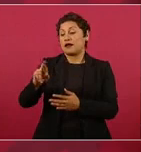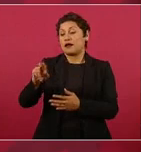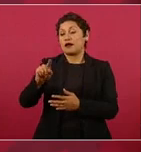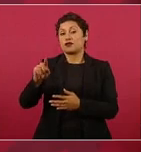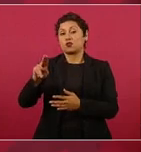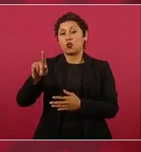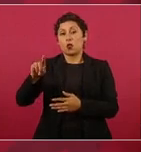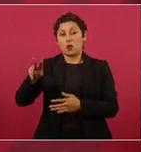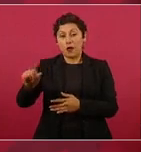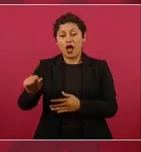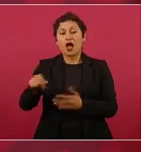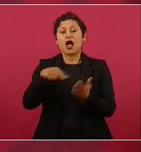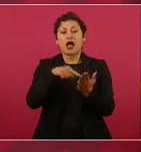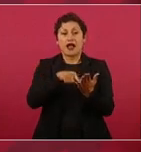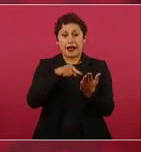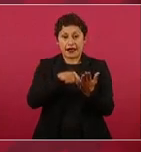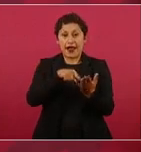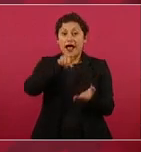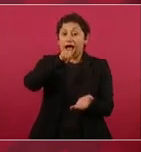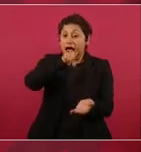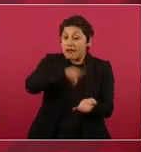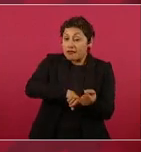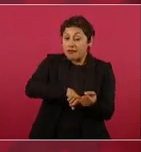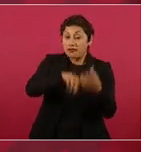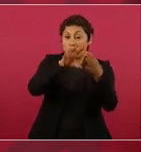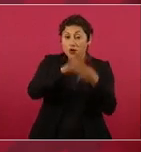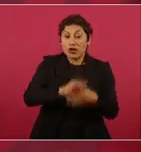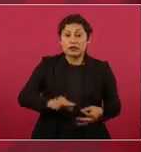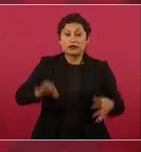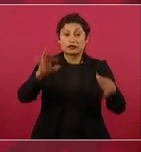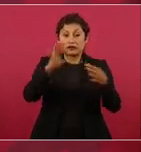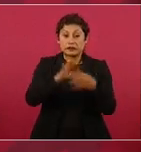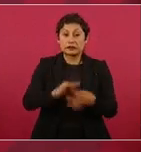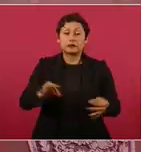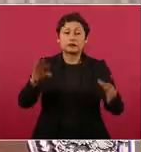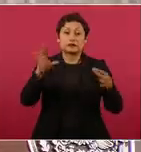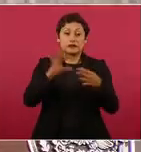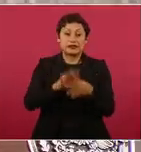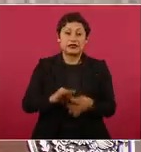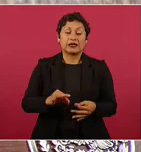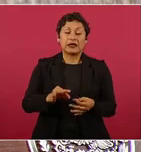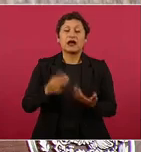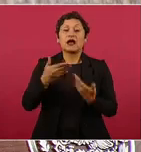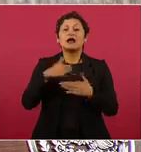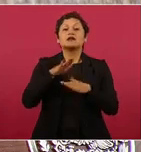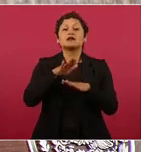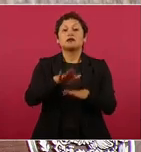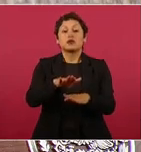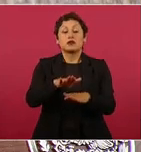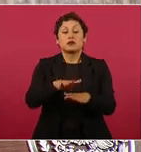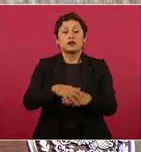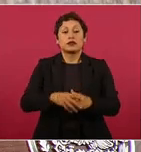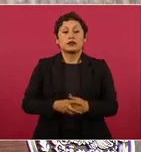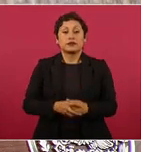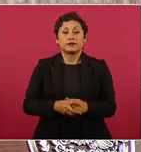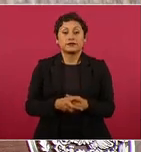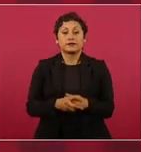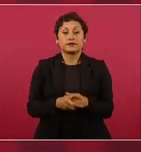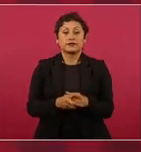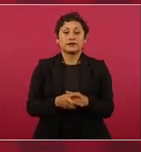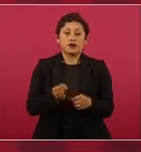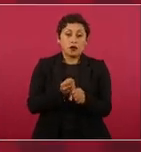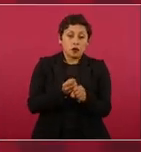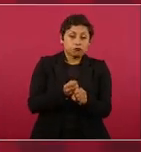porque es una crítica, o sea, es la recreación de una